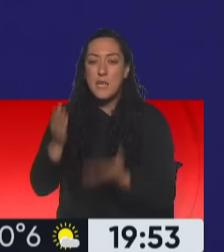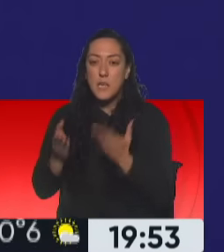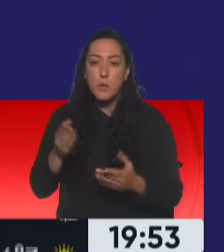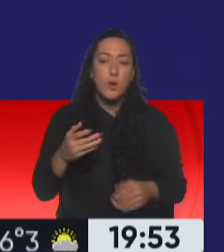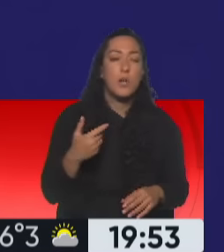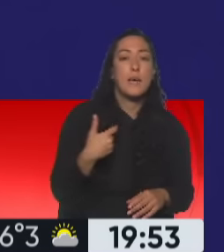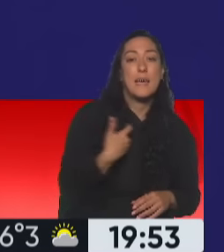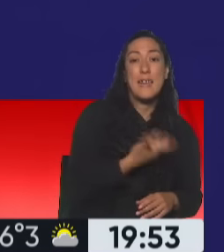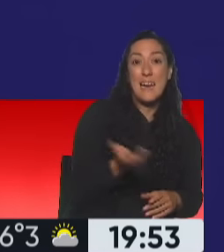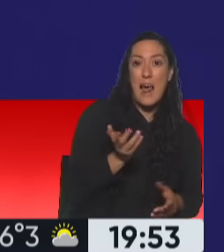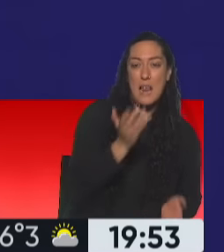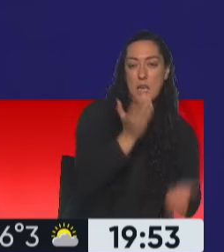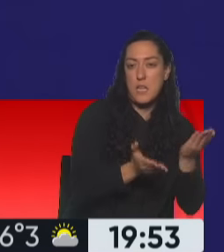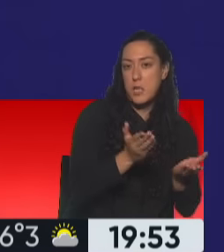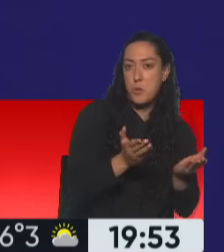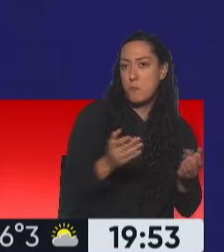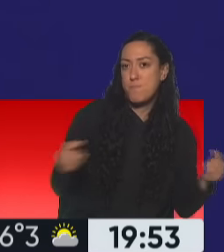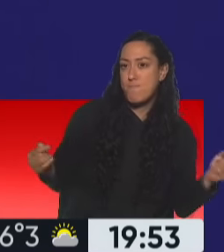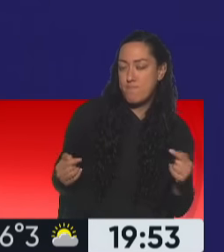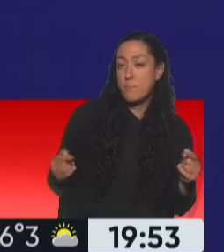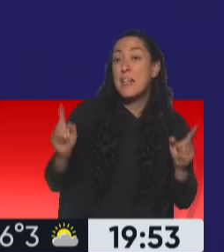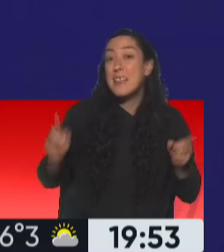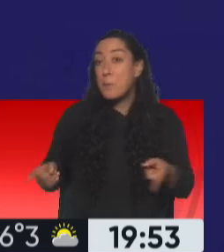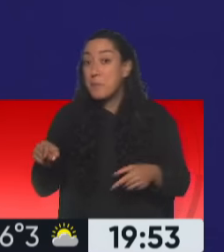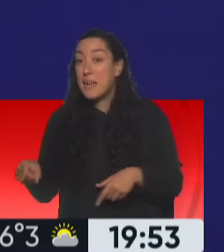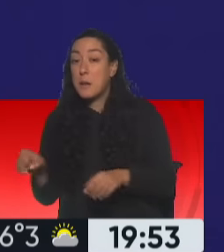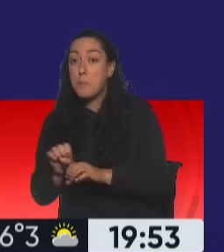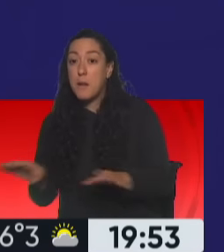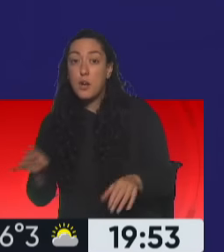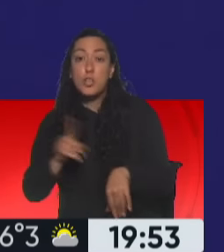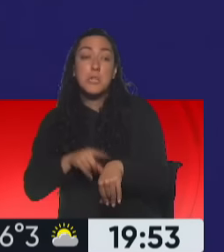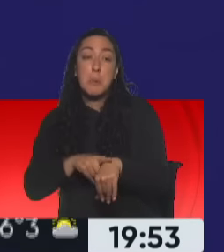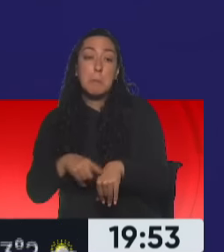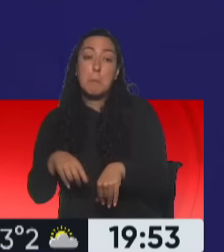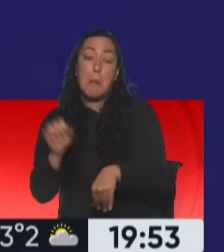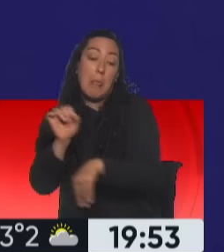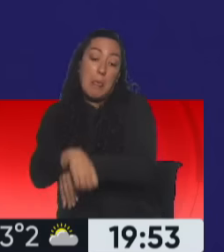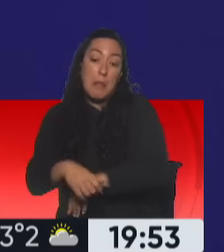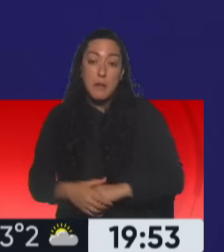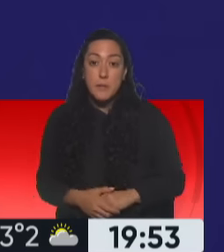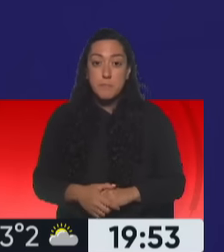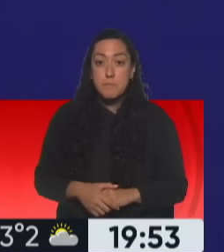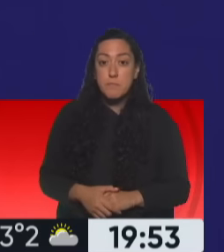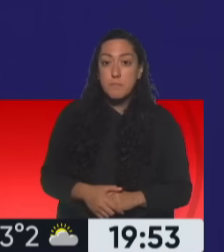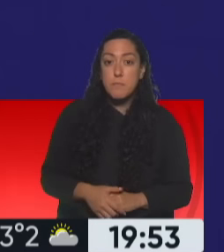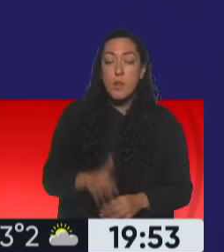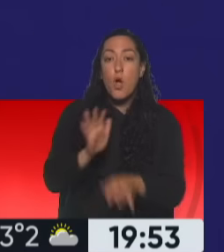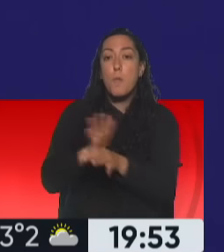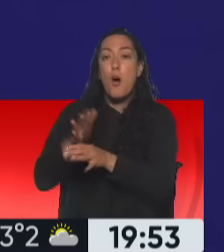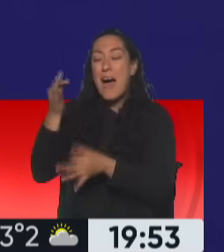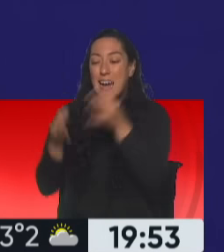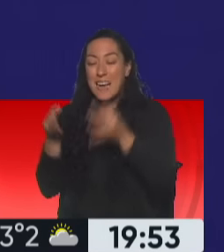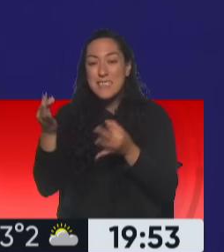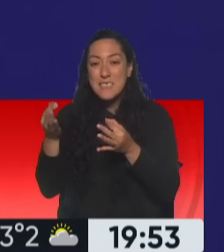equilibrio general, y además ignora el tiempo, o sea que hace, digamos, economía